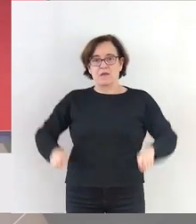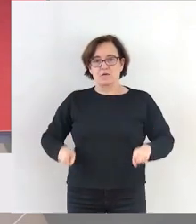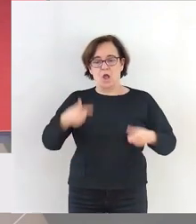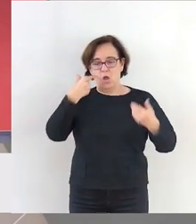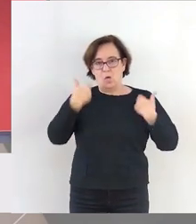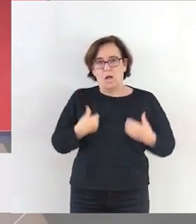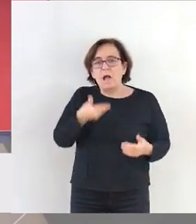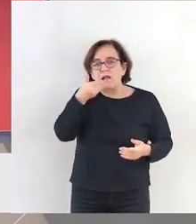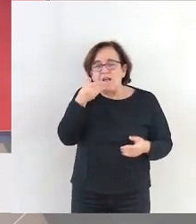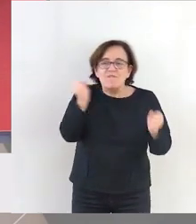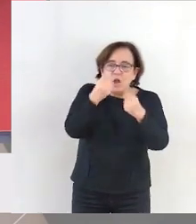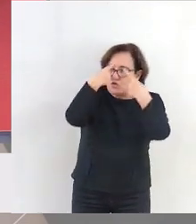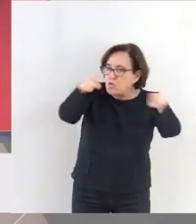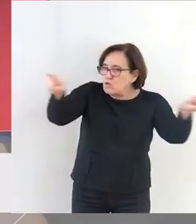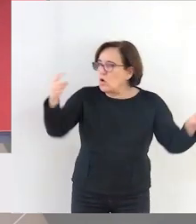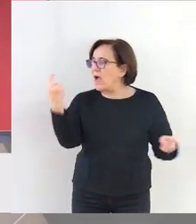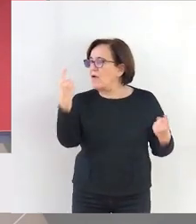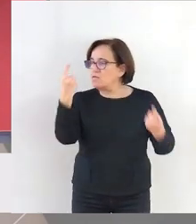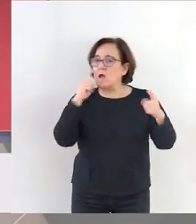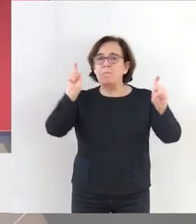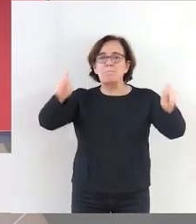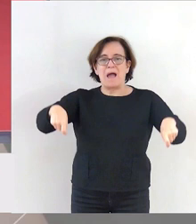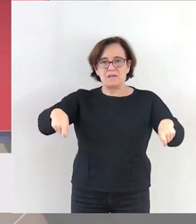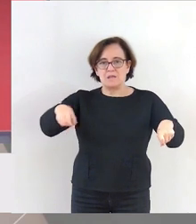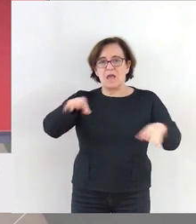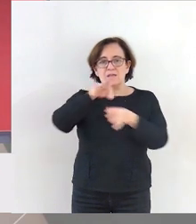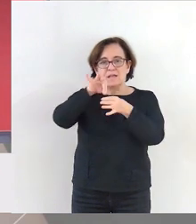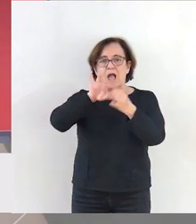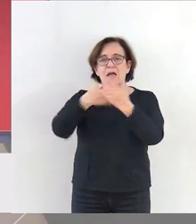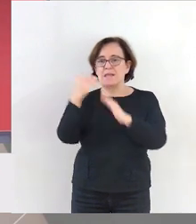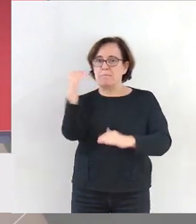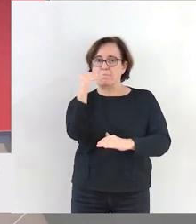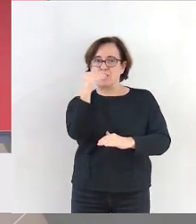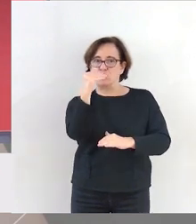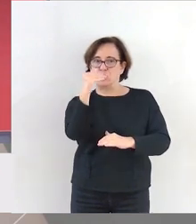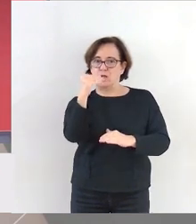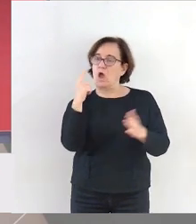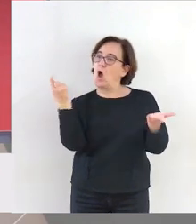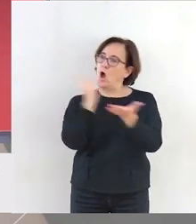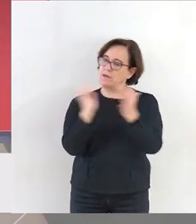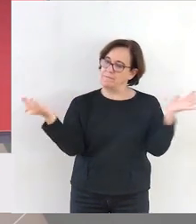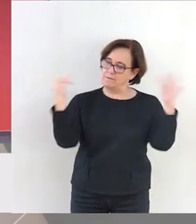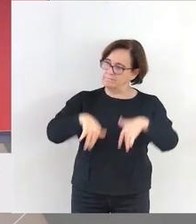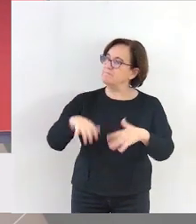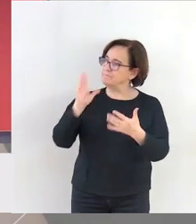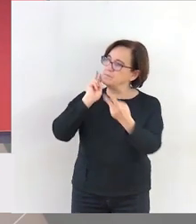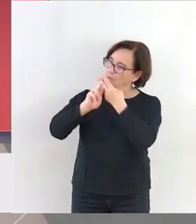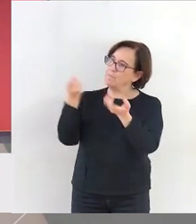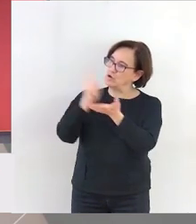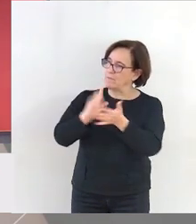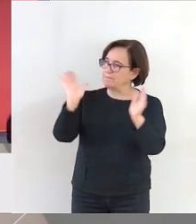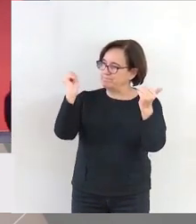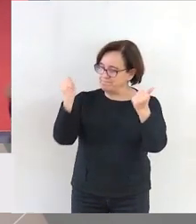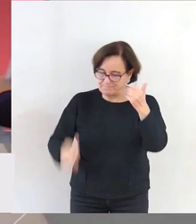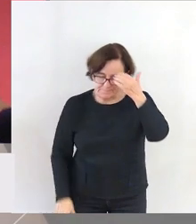tomar algo calentito frío cada uno lo que quiera vamos a hacer una pausa para tomar un café hasta menos cuar que nos volvemos a juntar aquí sí Ahora nos vemos de